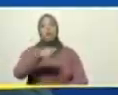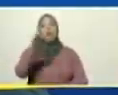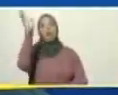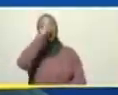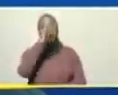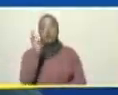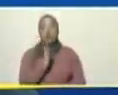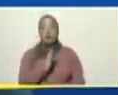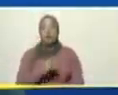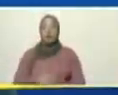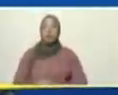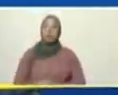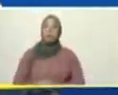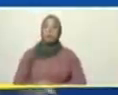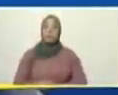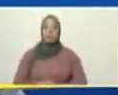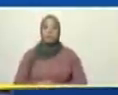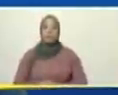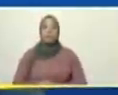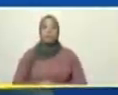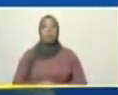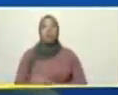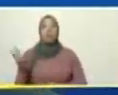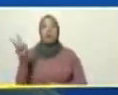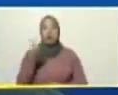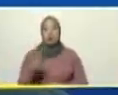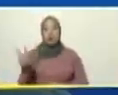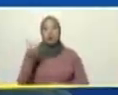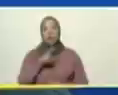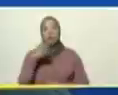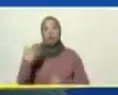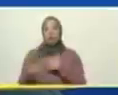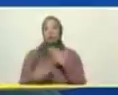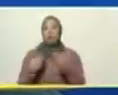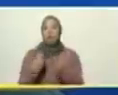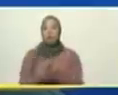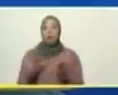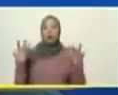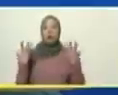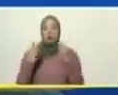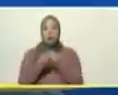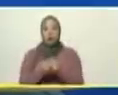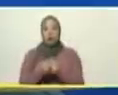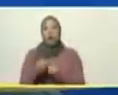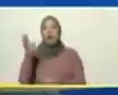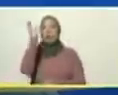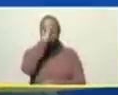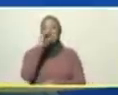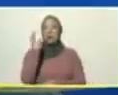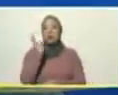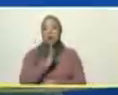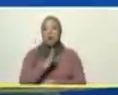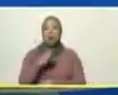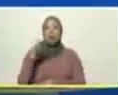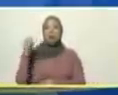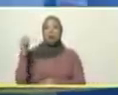brasileño, que cuando estamos con los venezolanos y estábamos en Brasilia, en la